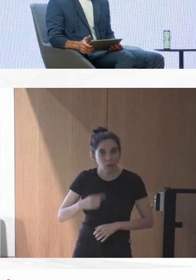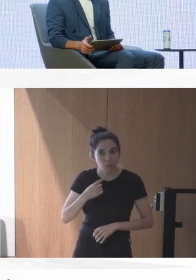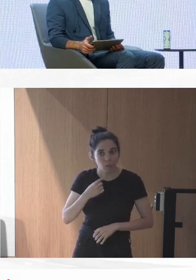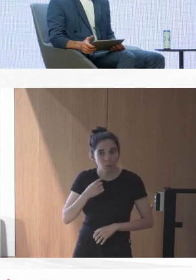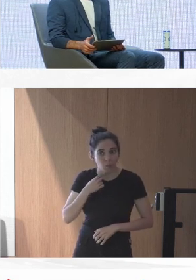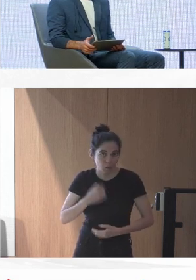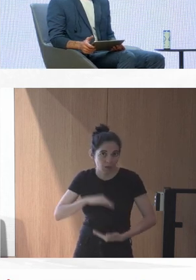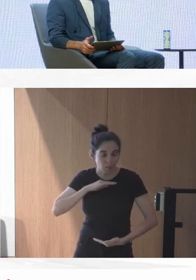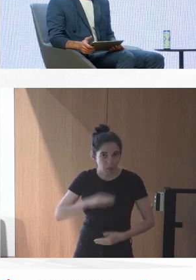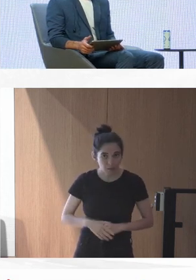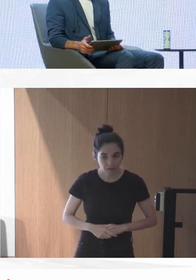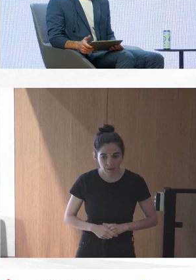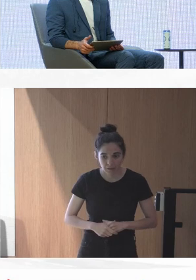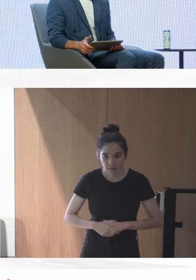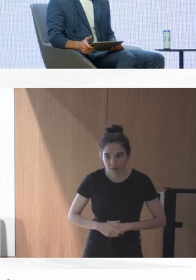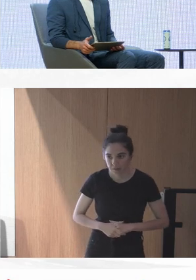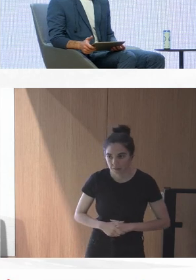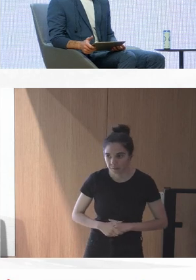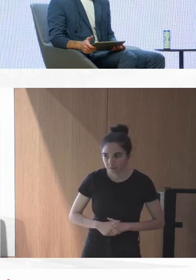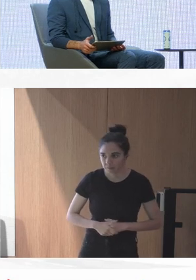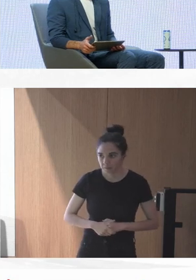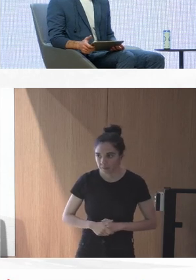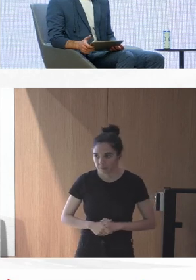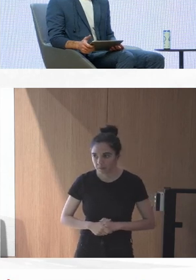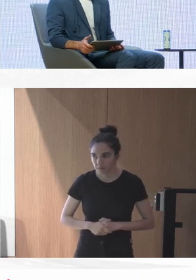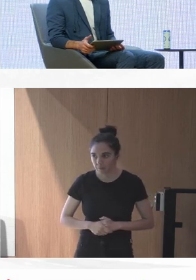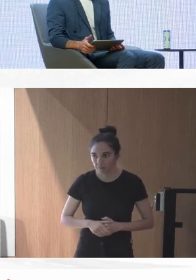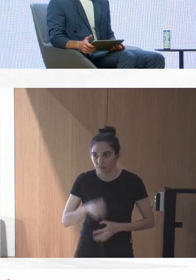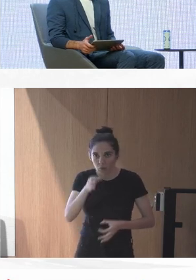bueno, esta capacidad y no pueden influir en el juicio